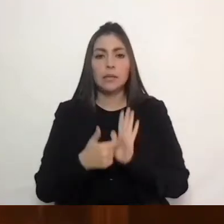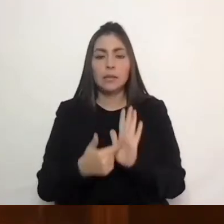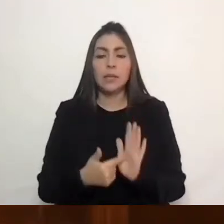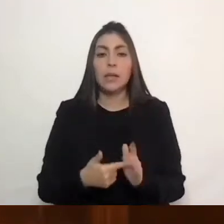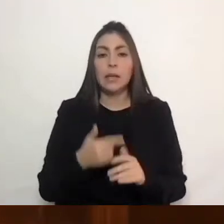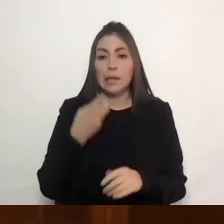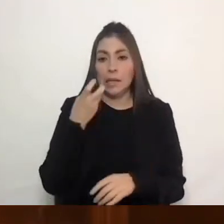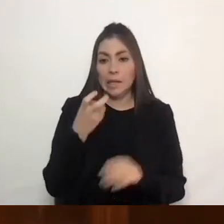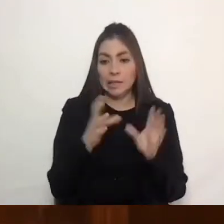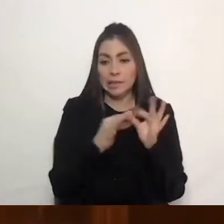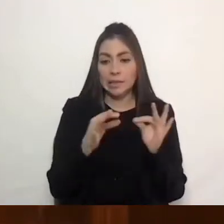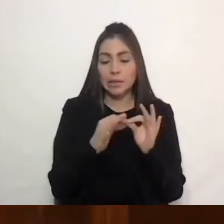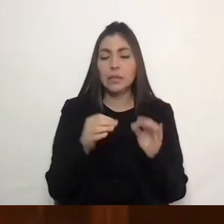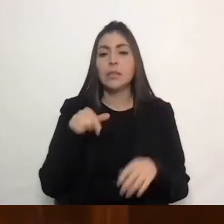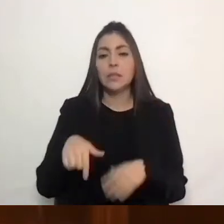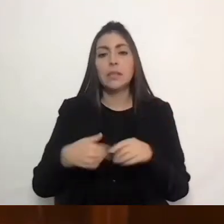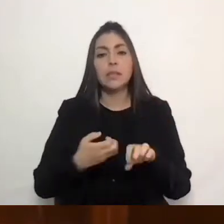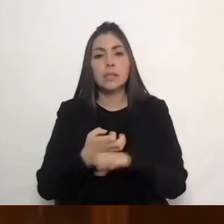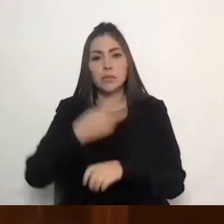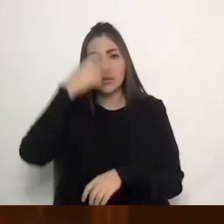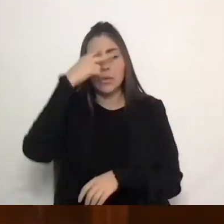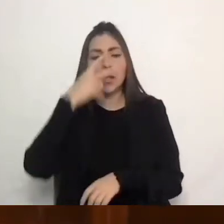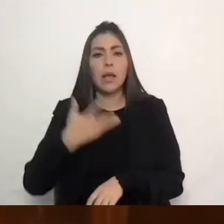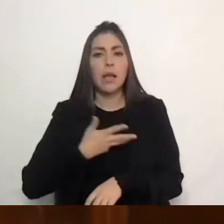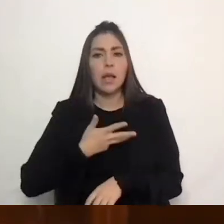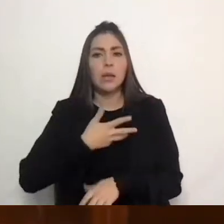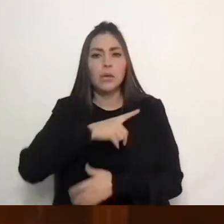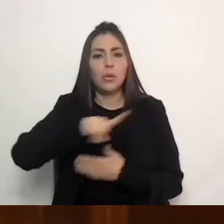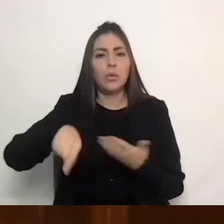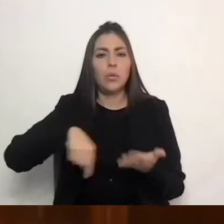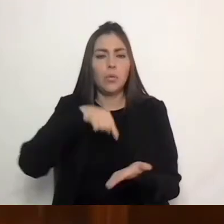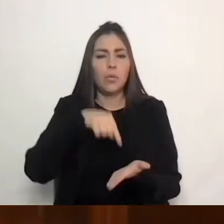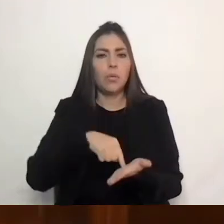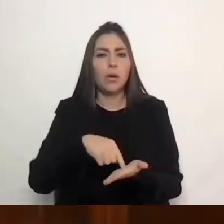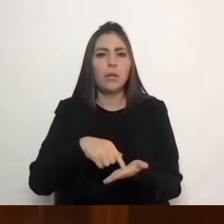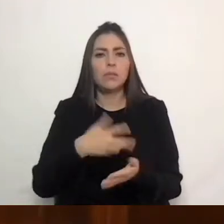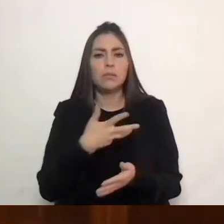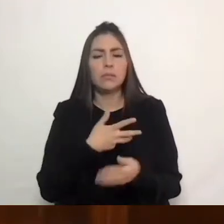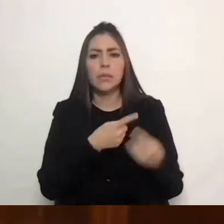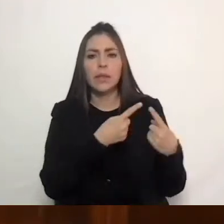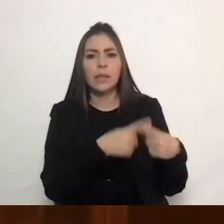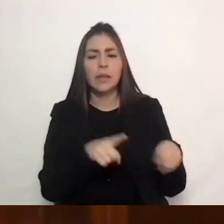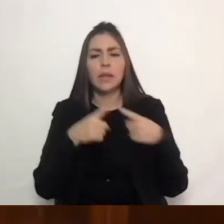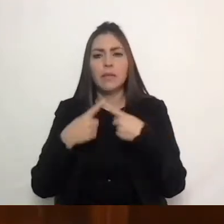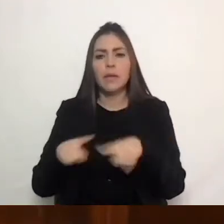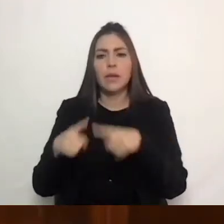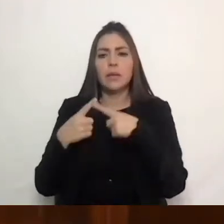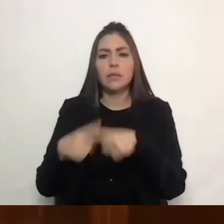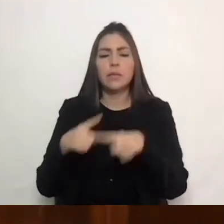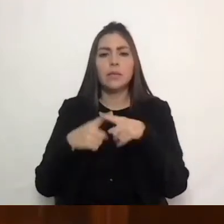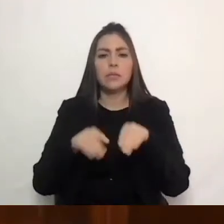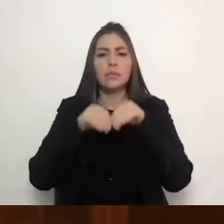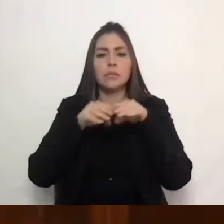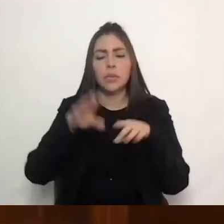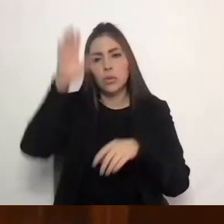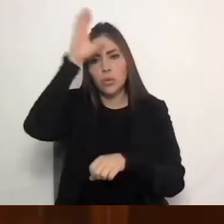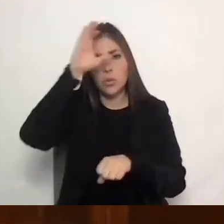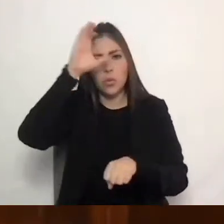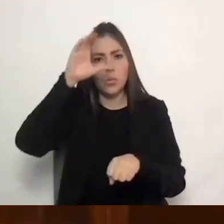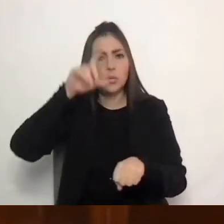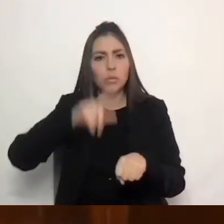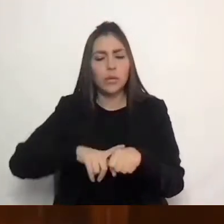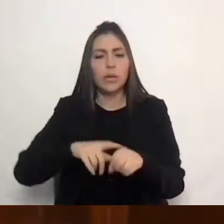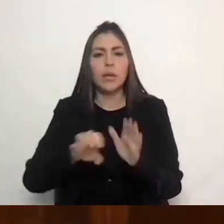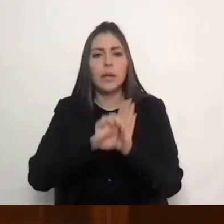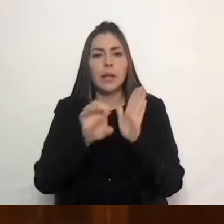de México existen espacios donde confluyen diversas manifestaciones culturales intangibles, como lo